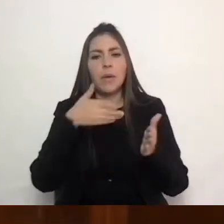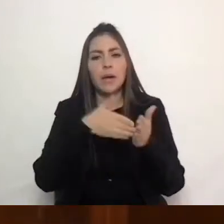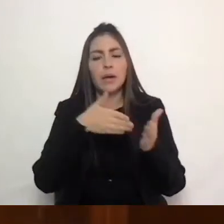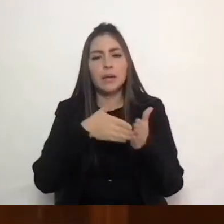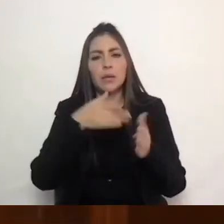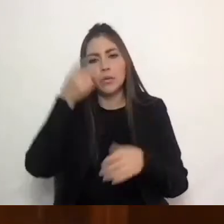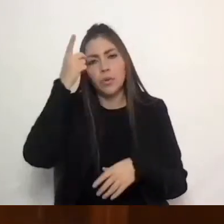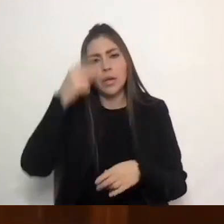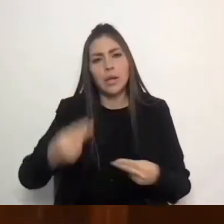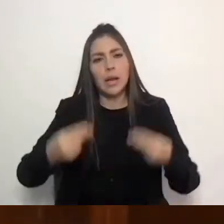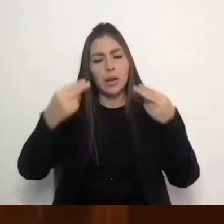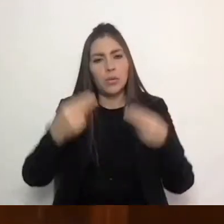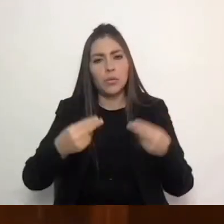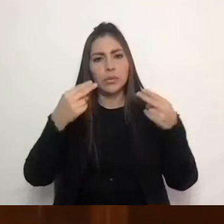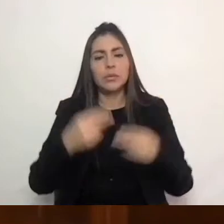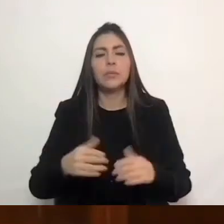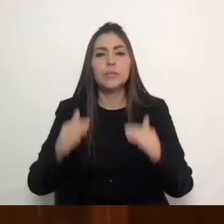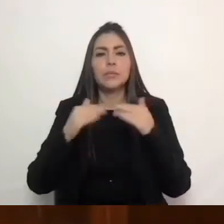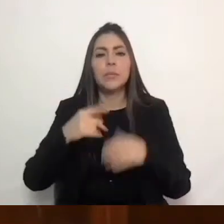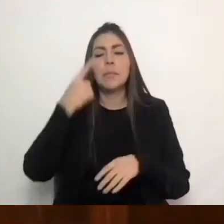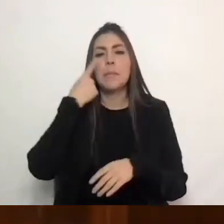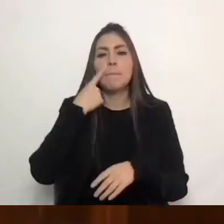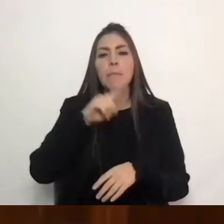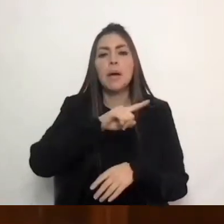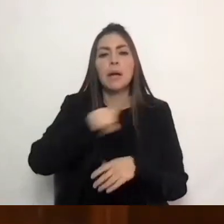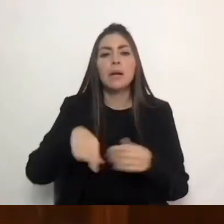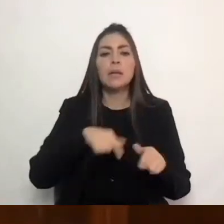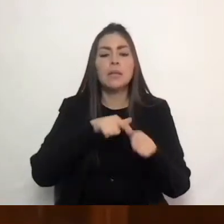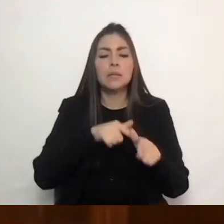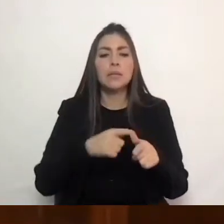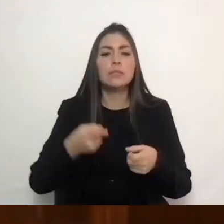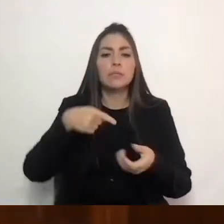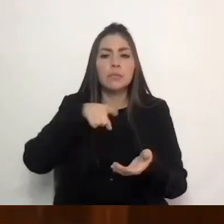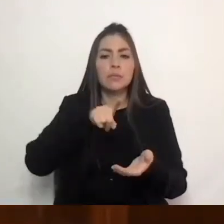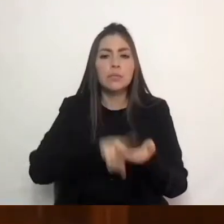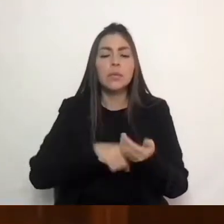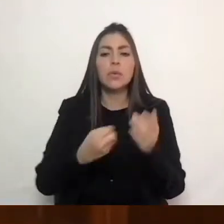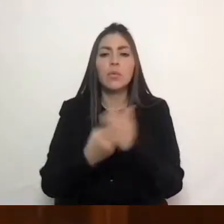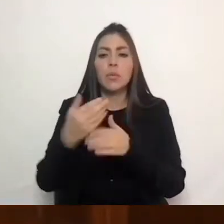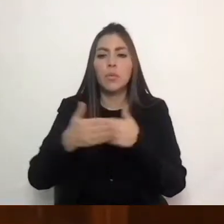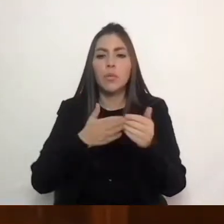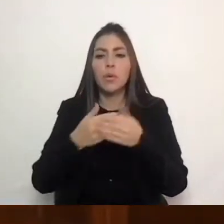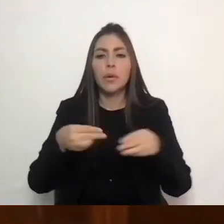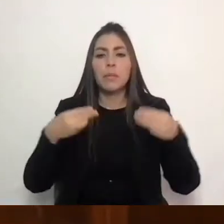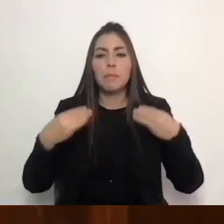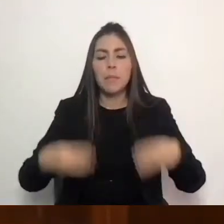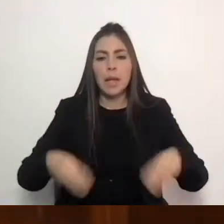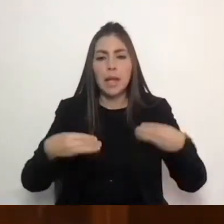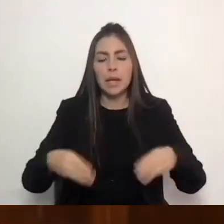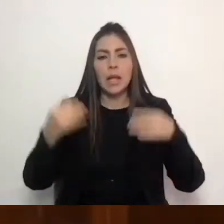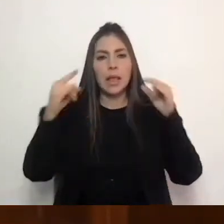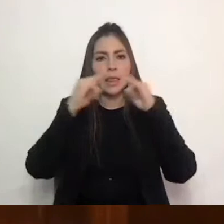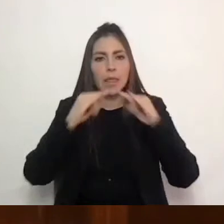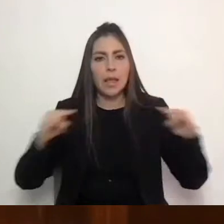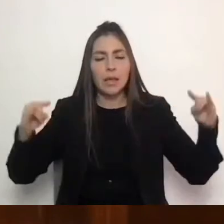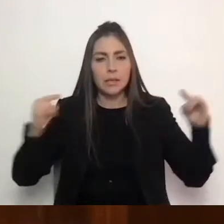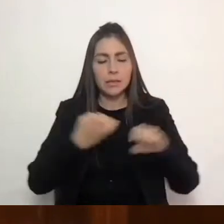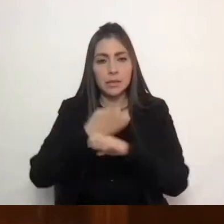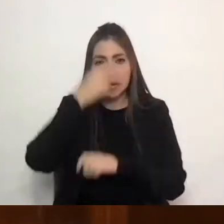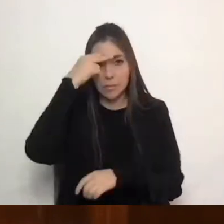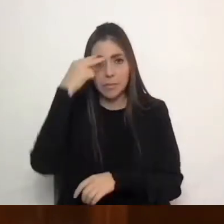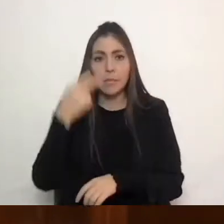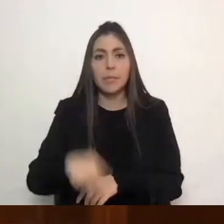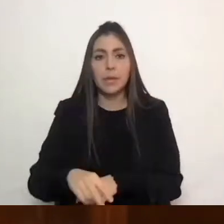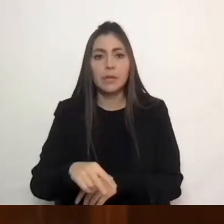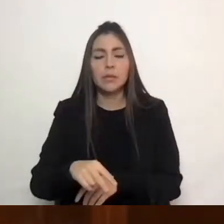conformación, preservación y renovación del patrimonio cultural intangible del mercado público y tianguis del Estado de México,